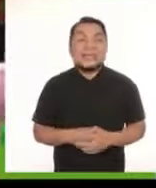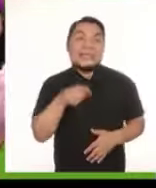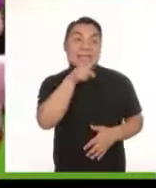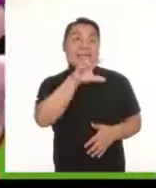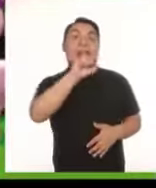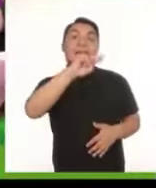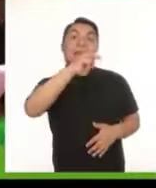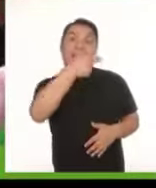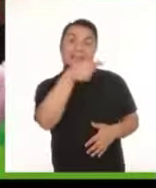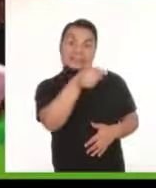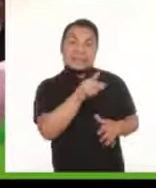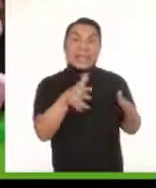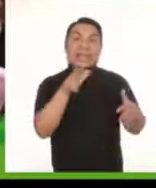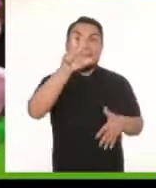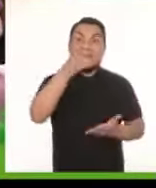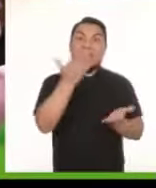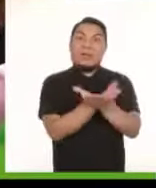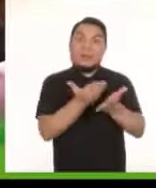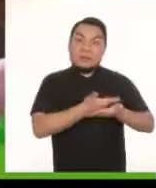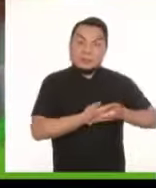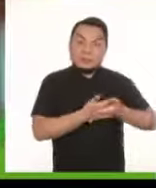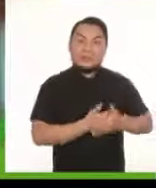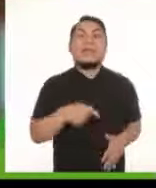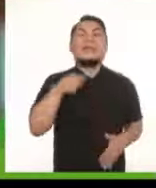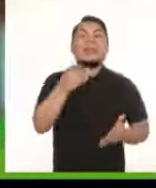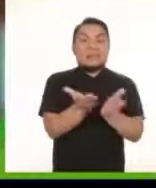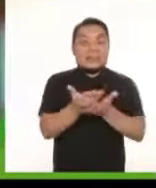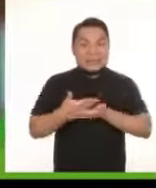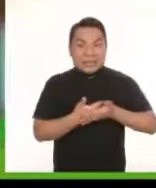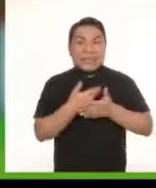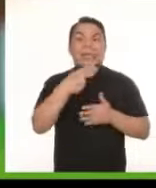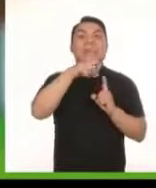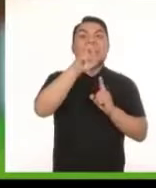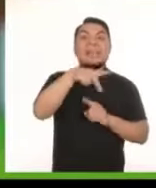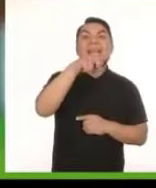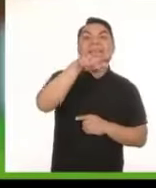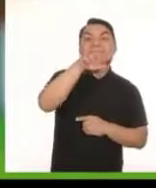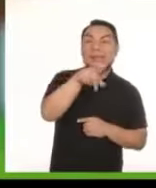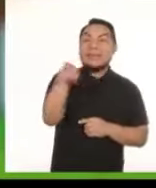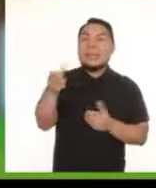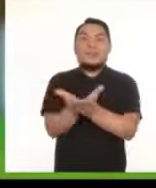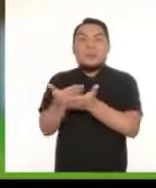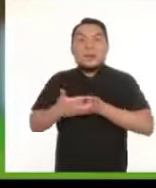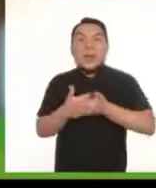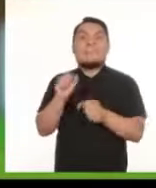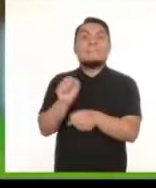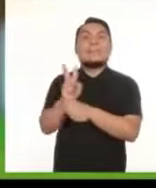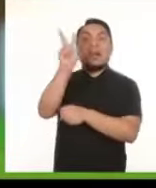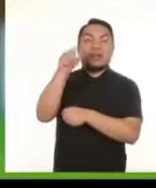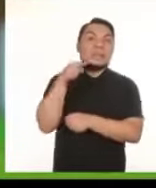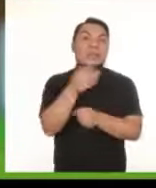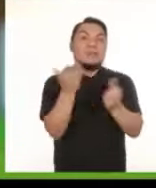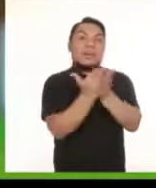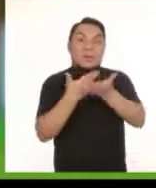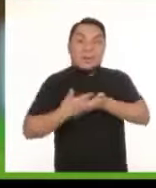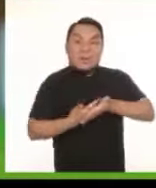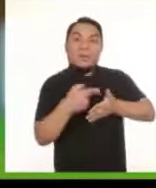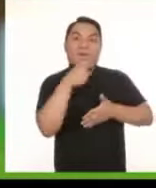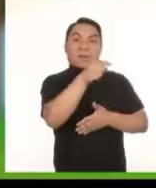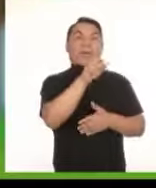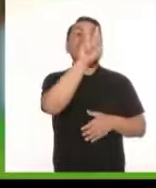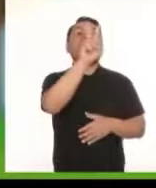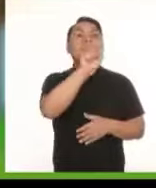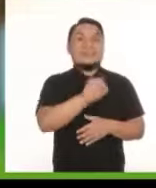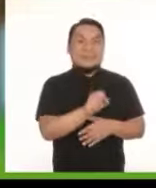En Ancash encontramos 3 PRITE. PRITE Helen Keller, PRITE La Victoria y